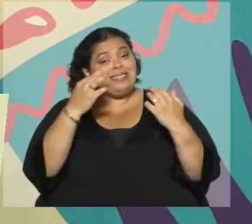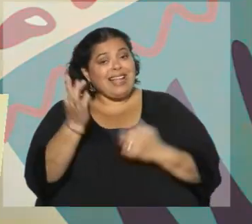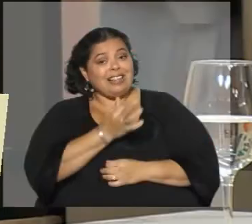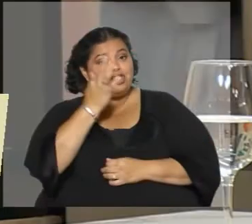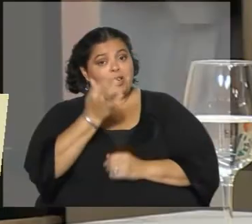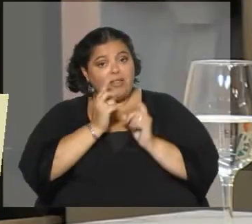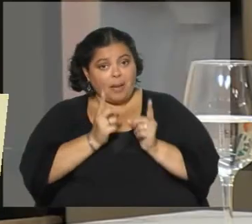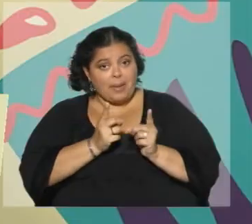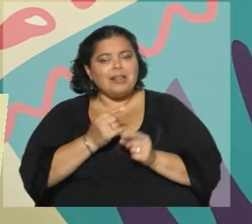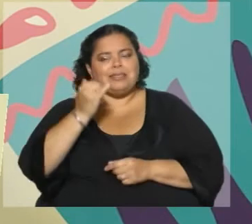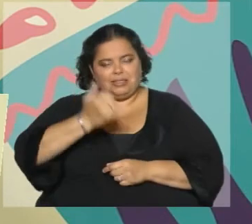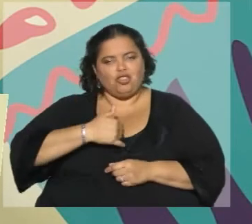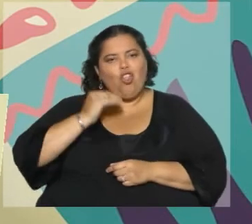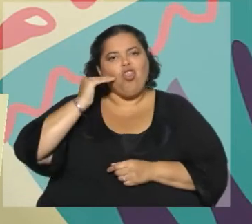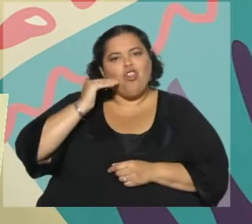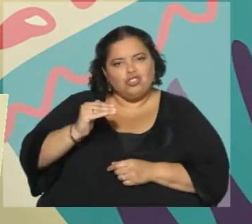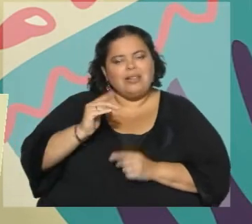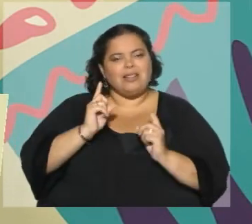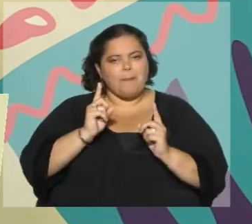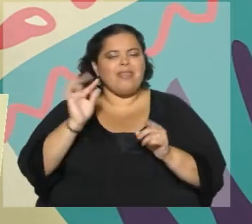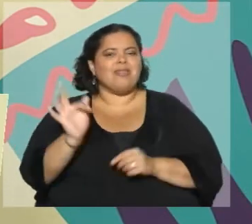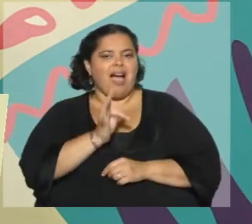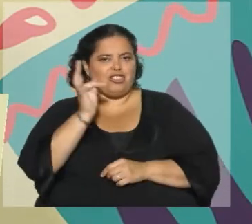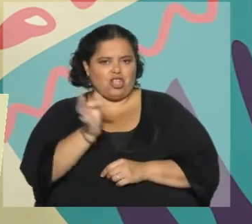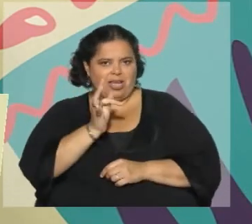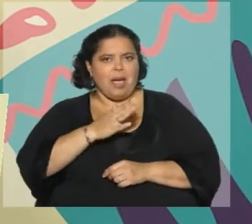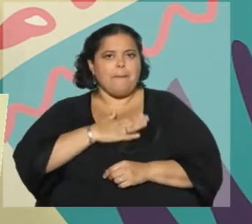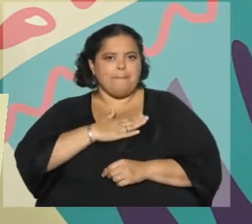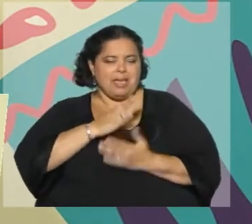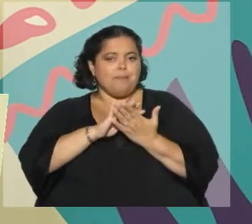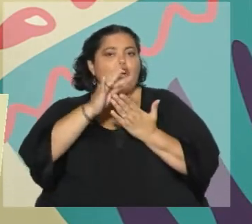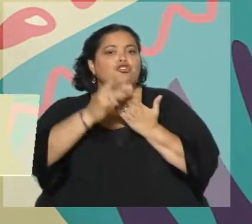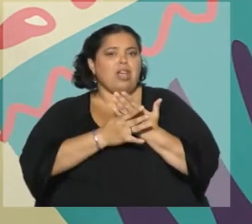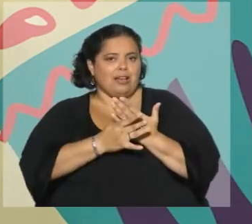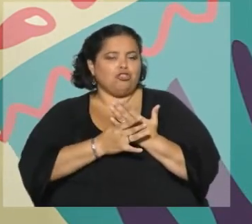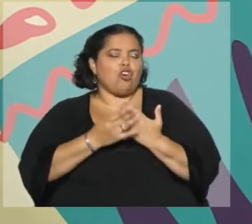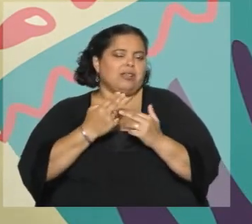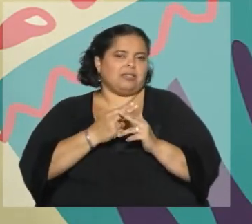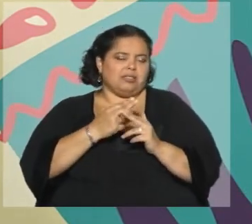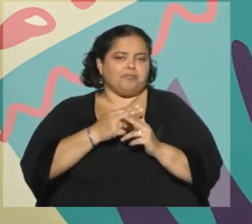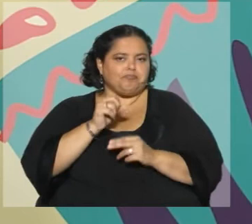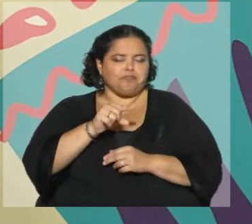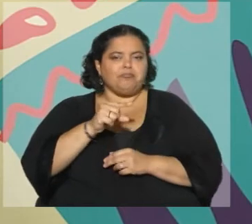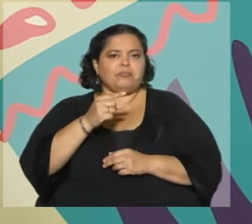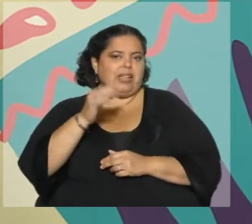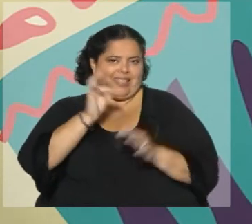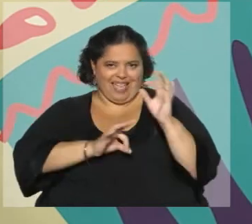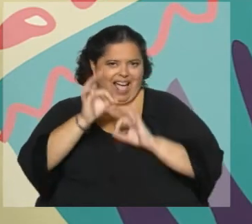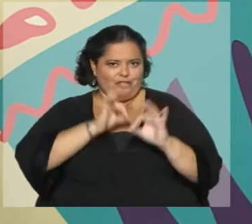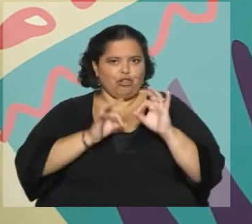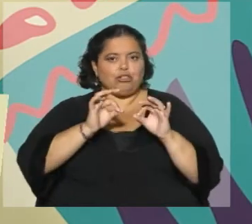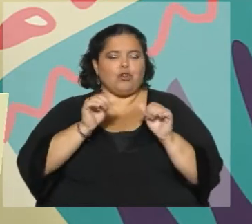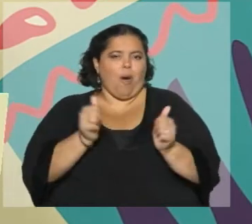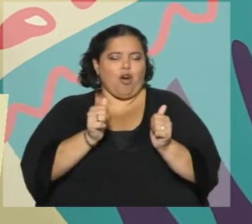sí como docente exacto si soy docente de mi proyecto personal que es un taller anual de teatro que hoy los miércoles de en la noche